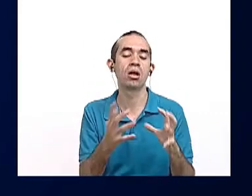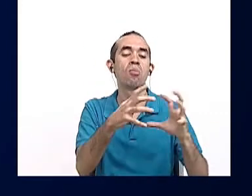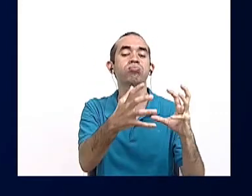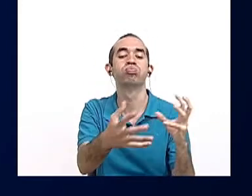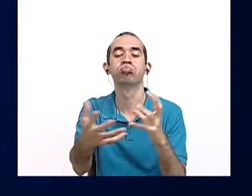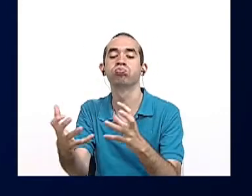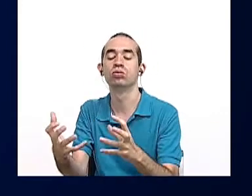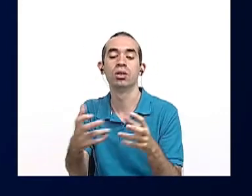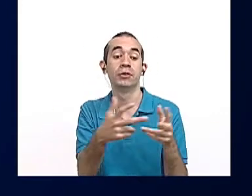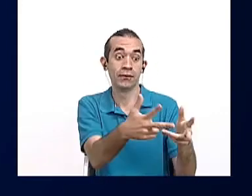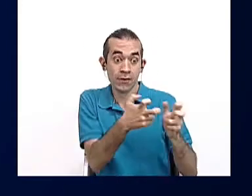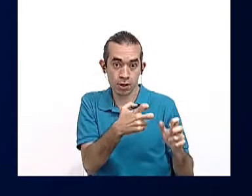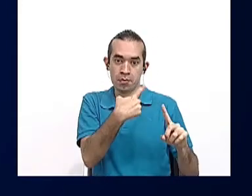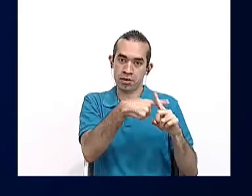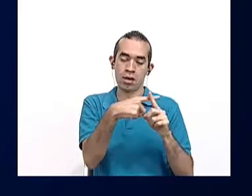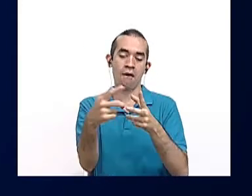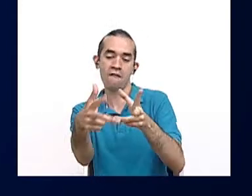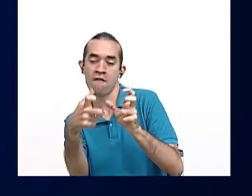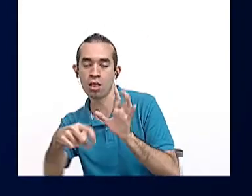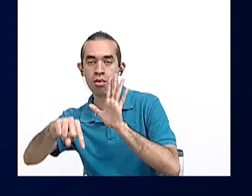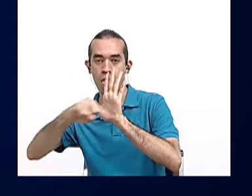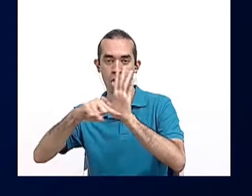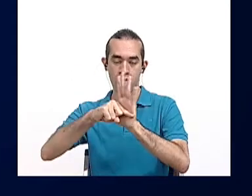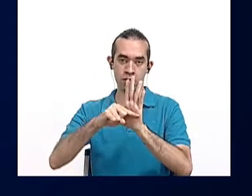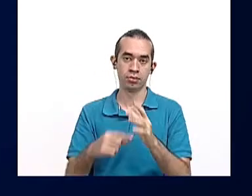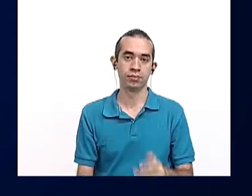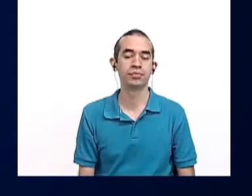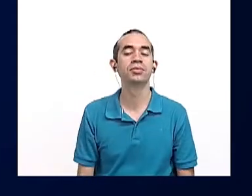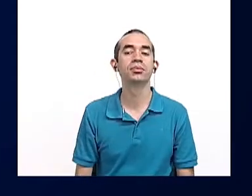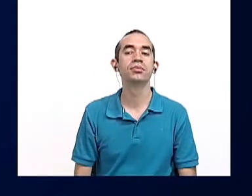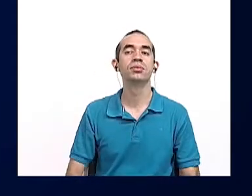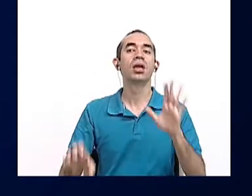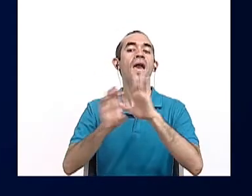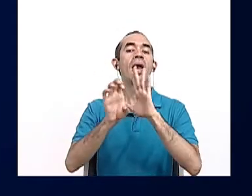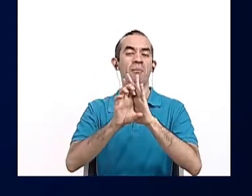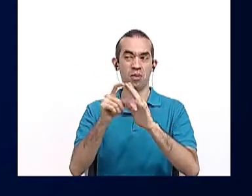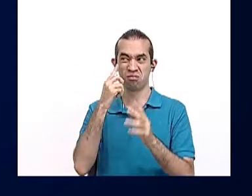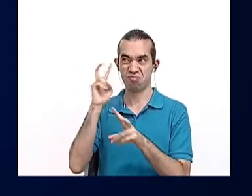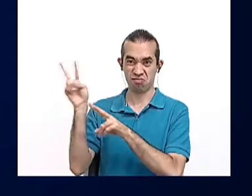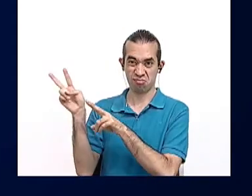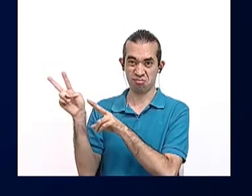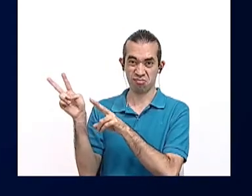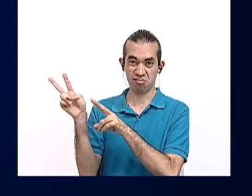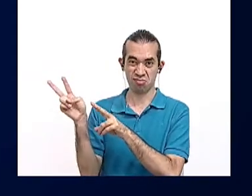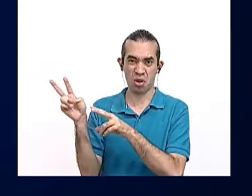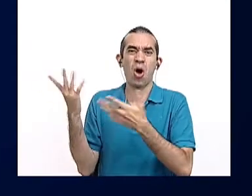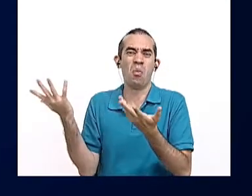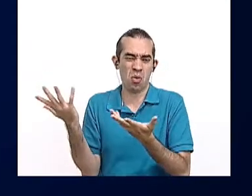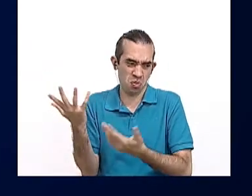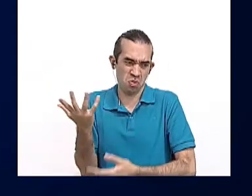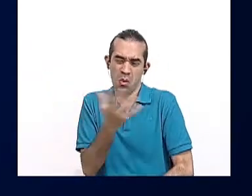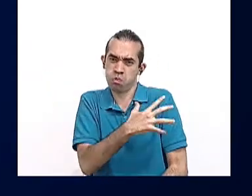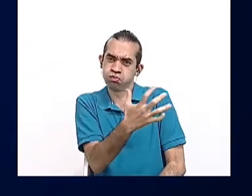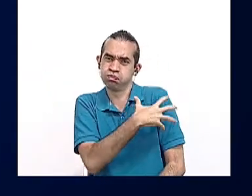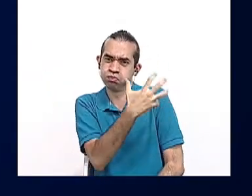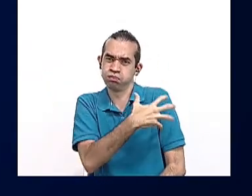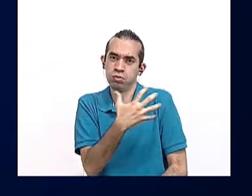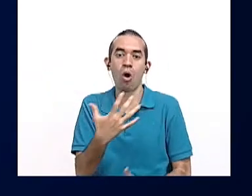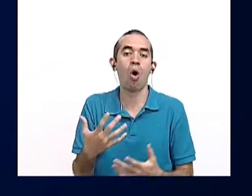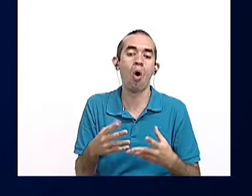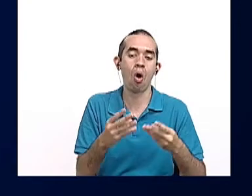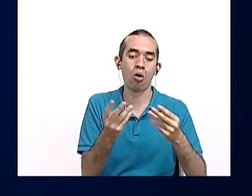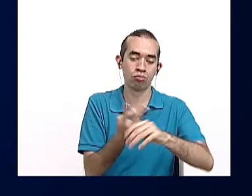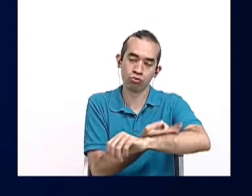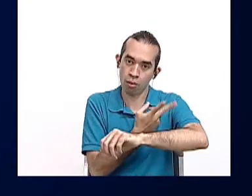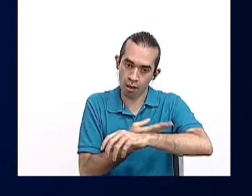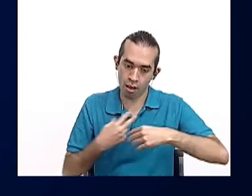comprender en esta clase, cómo es que sucede eso. Como por ejemplo, al frotar el globo con mi blusa o con una lana